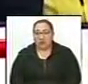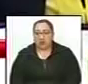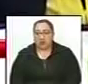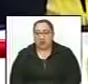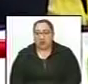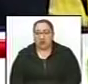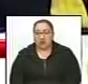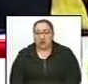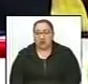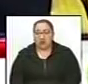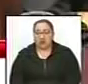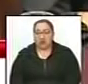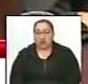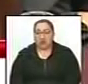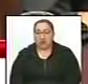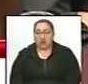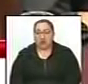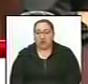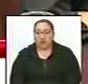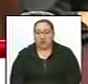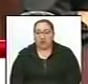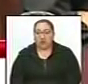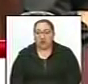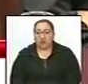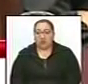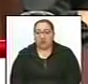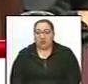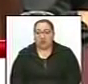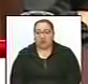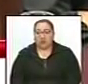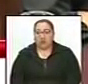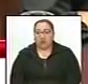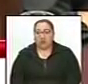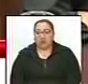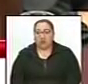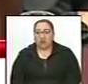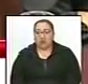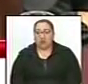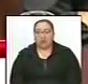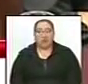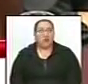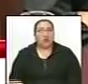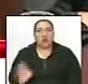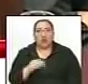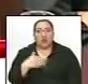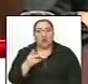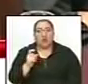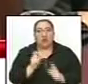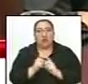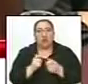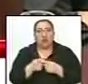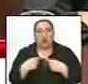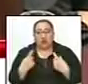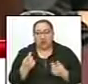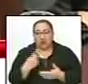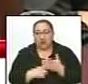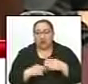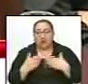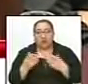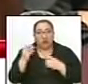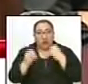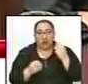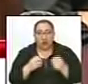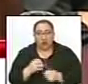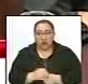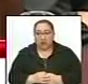el reglamento. Sí, congresista Torres, no estamos debatiendo la cuestión previa. Le estamos dando la palabra a los congresistas para que puedan